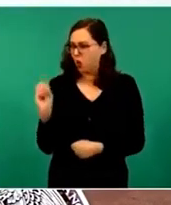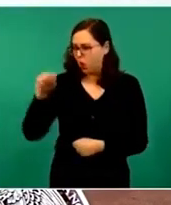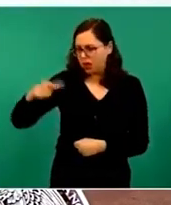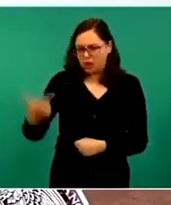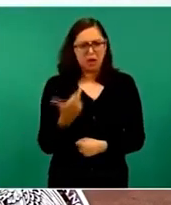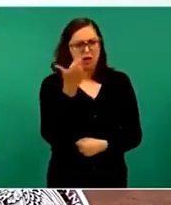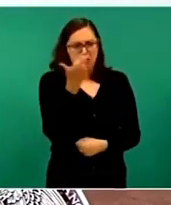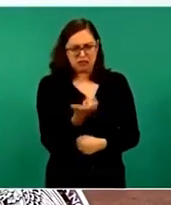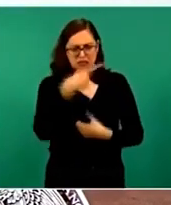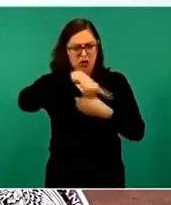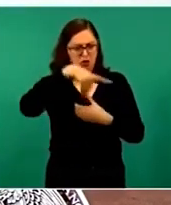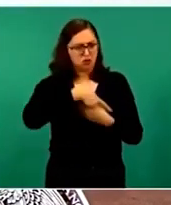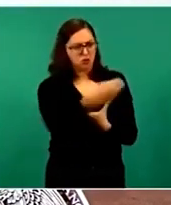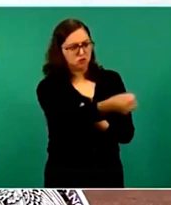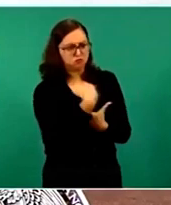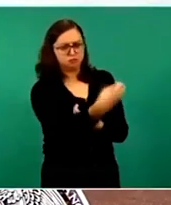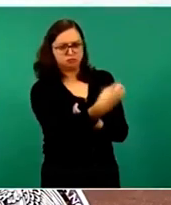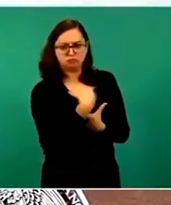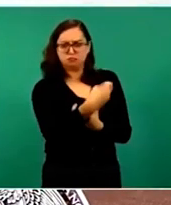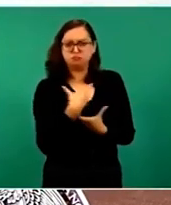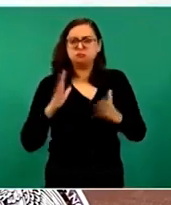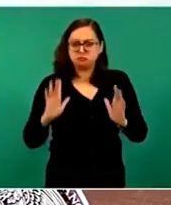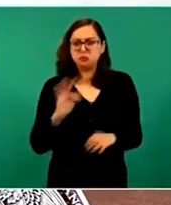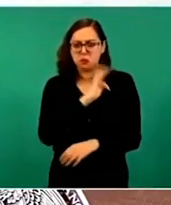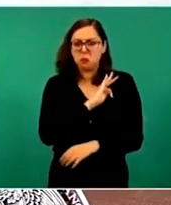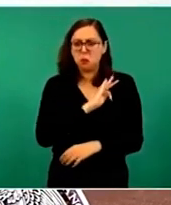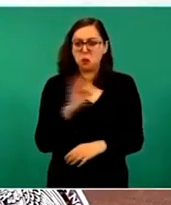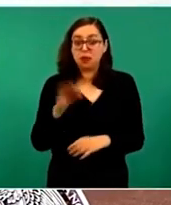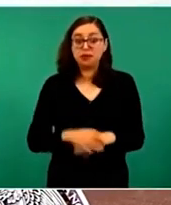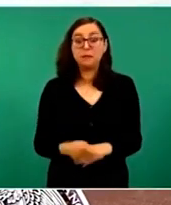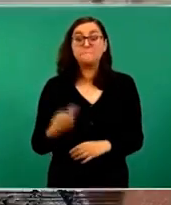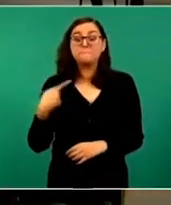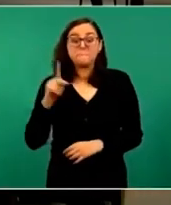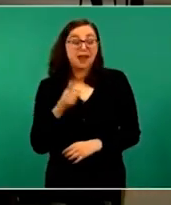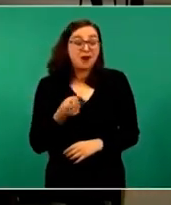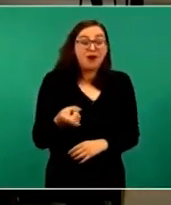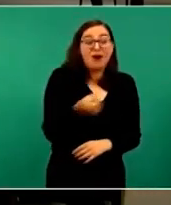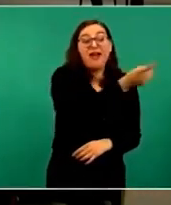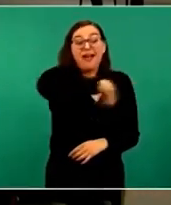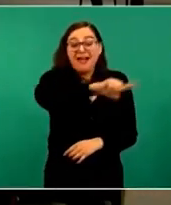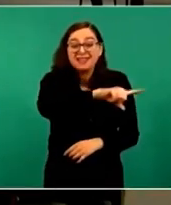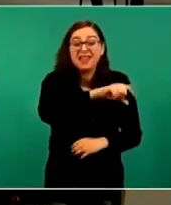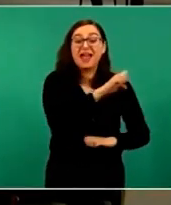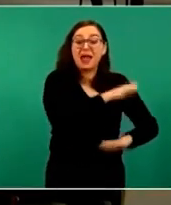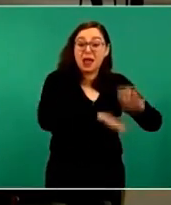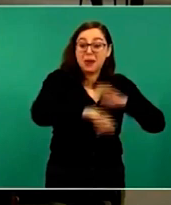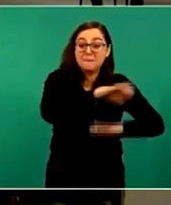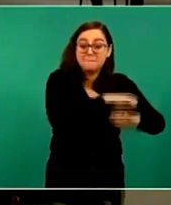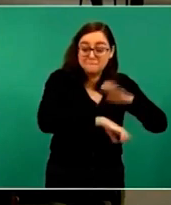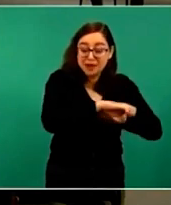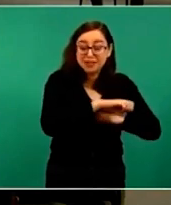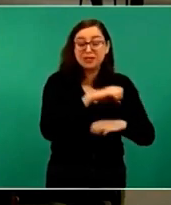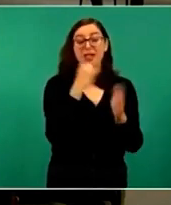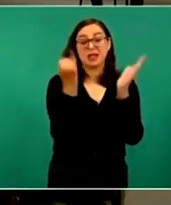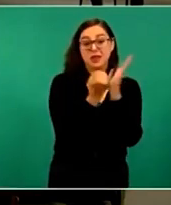ONG y las fundaciones. La única limitación será para las personas físicas que ahora podrán donar y